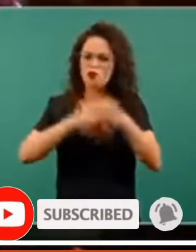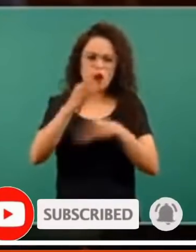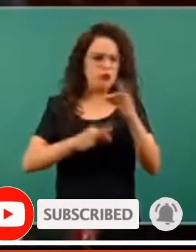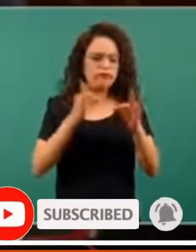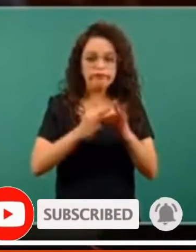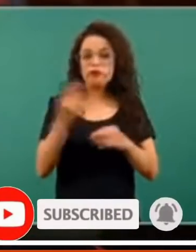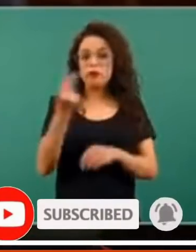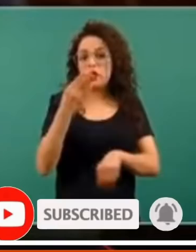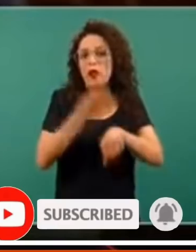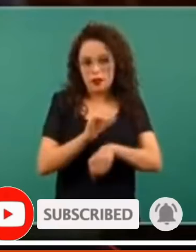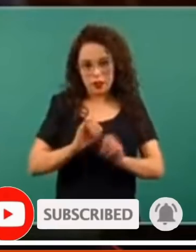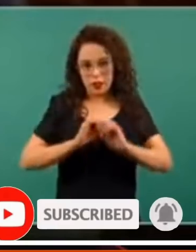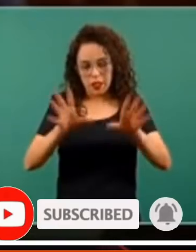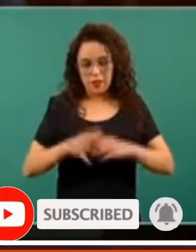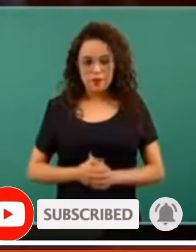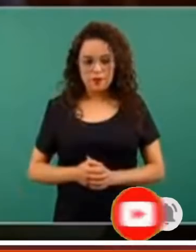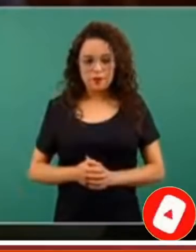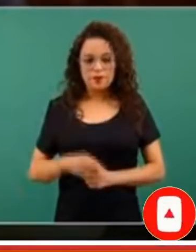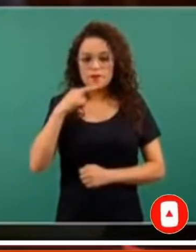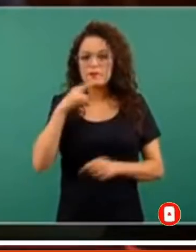presidente de Argentina se contagió